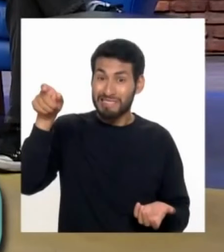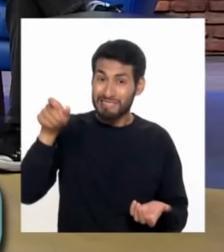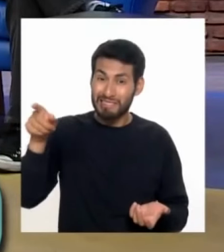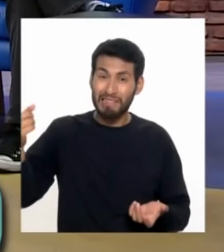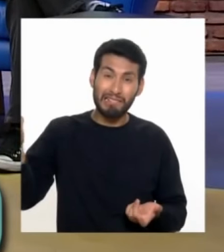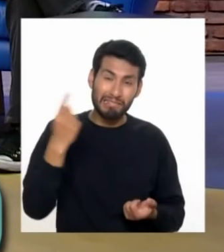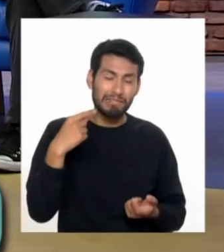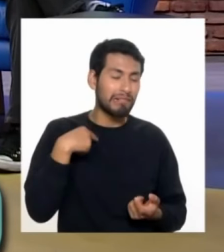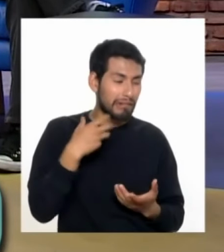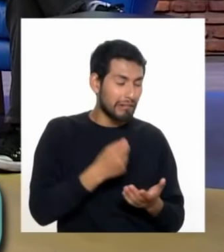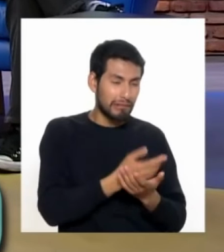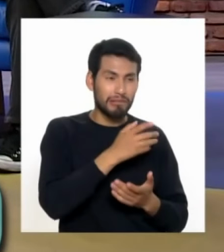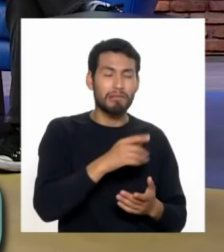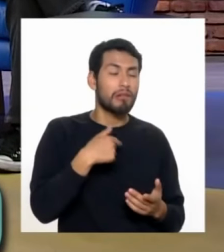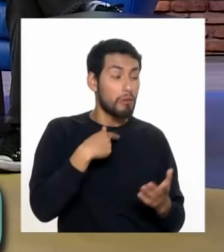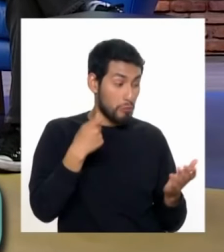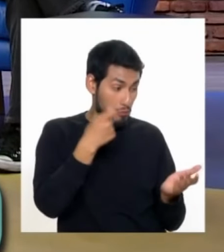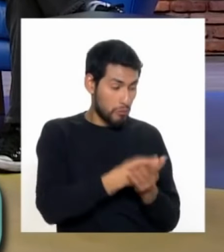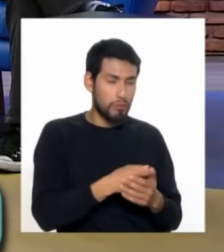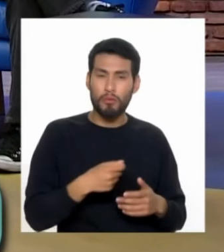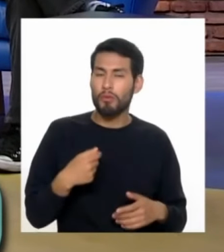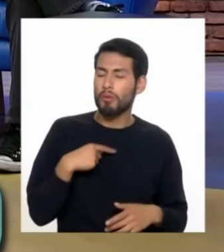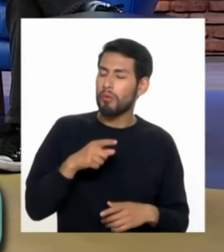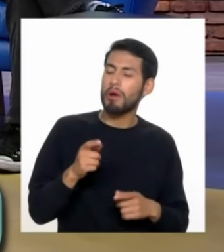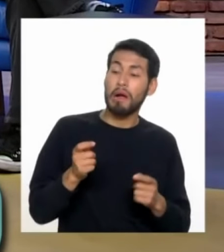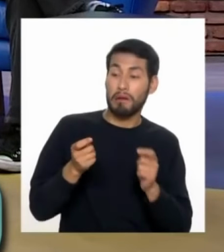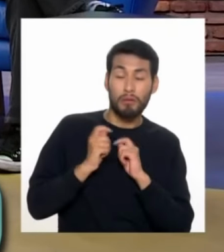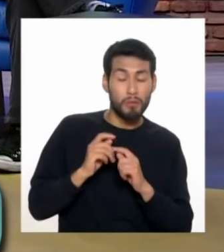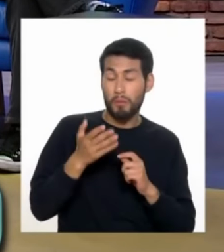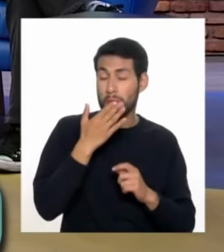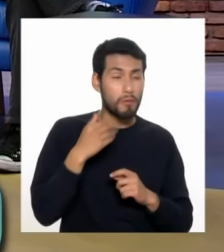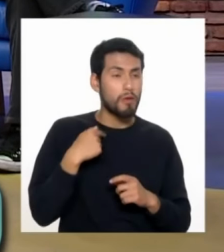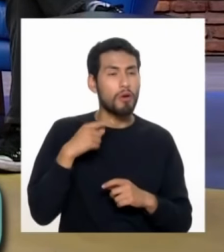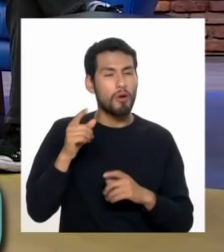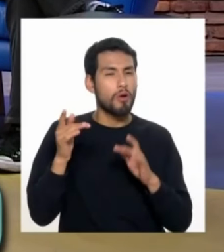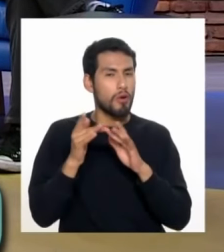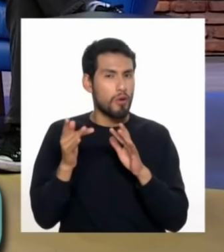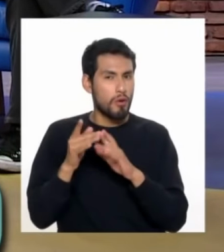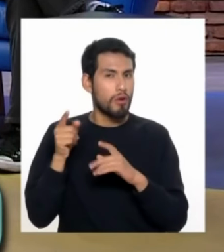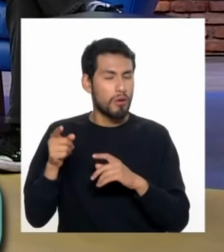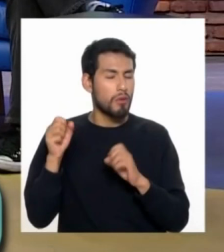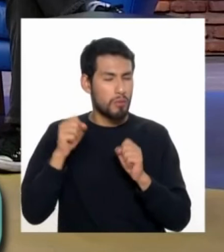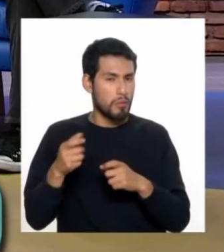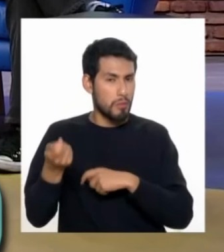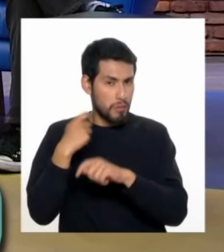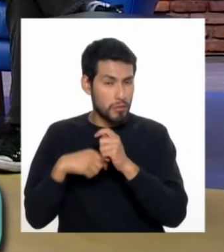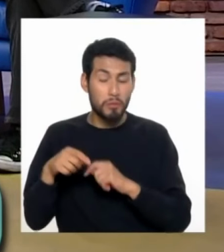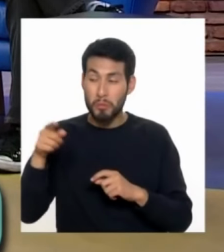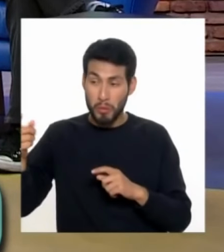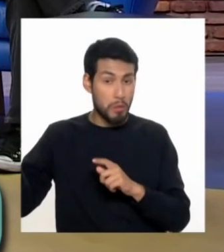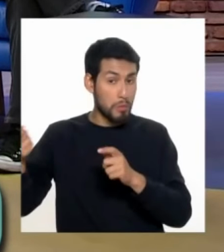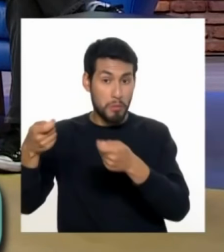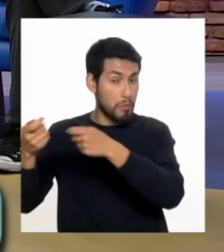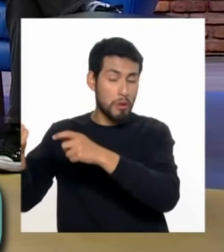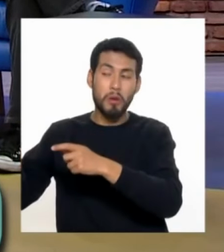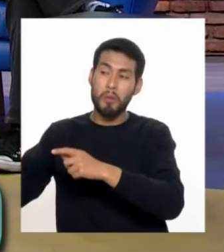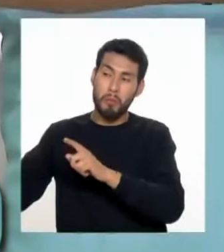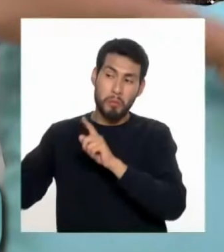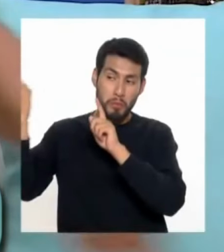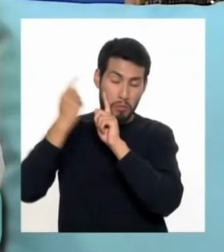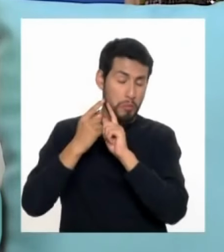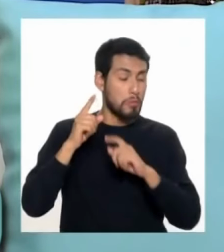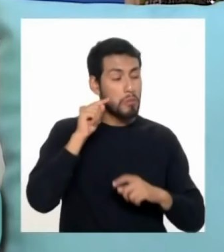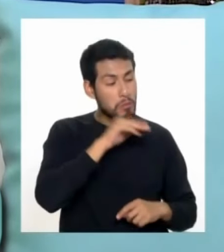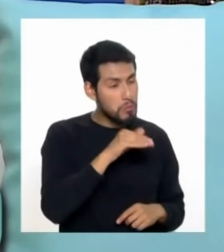al negro tocando su cajón y le dijo, te lo compro. Le dijo, no, esto me lo han regalado. Mejor te contacto con el tipo que te lo vende para que te lo venda. Y de hecho, el negro ni bien me